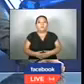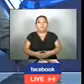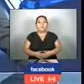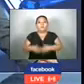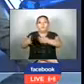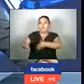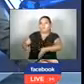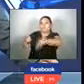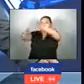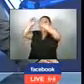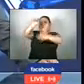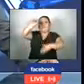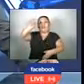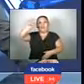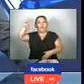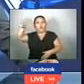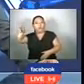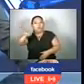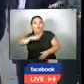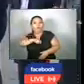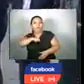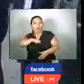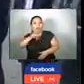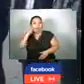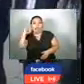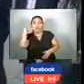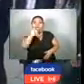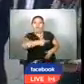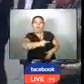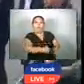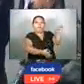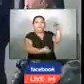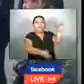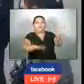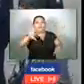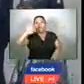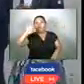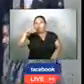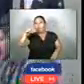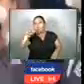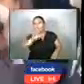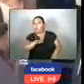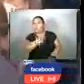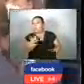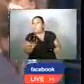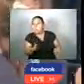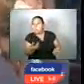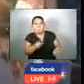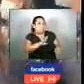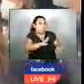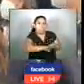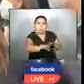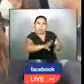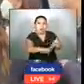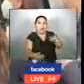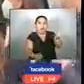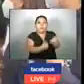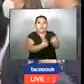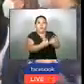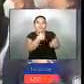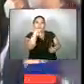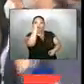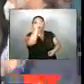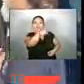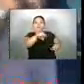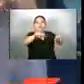Y la Superintendencia de Competencia interpuso un aviso ante la Fiscalía General por el delito de falta de cooperación a la